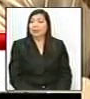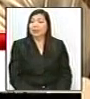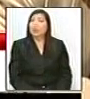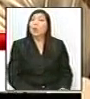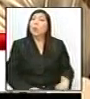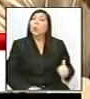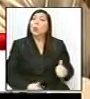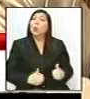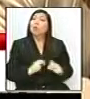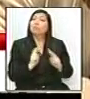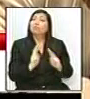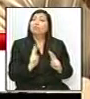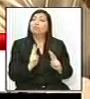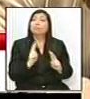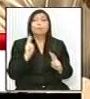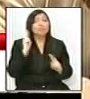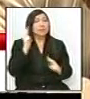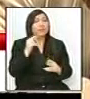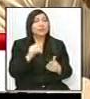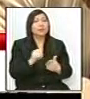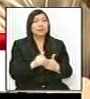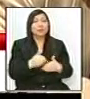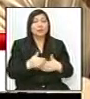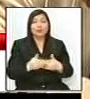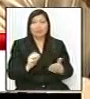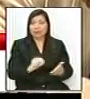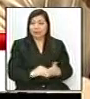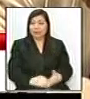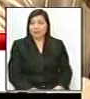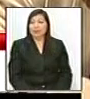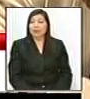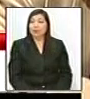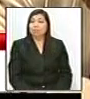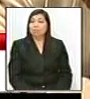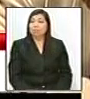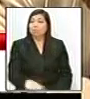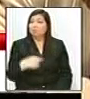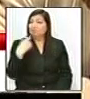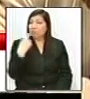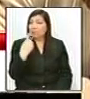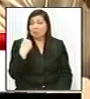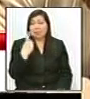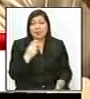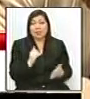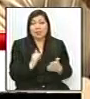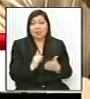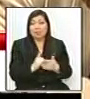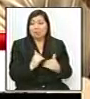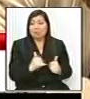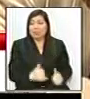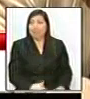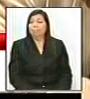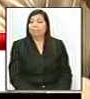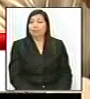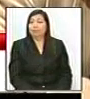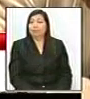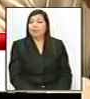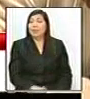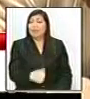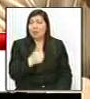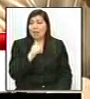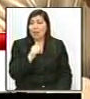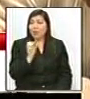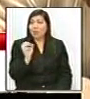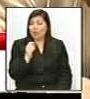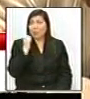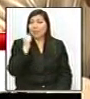cuál es la visión y en qué va a ir enfocado. Como una política, piense en el bien común, porque el agua sí es